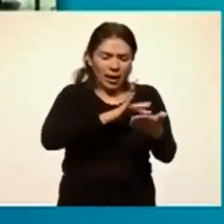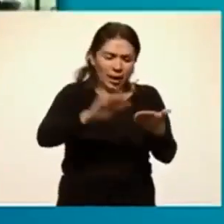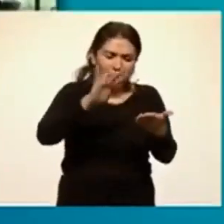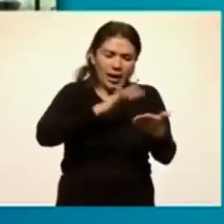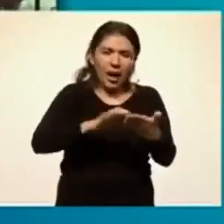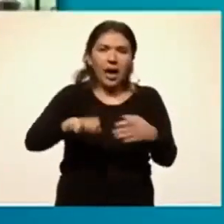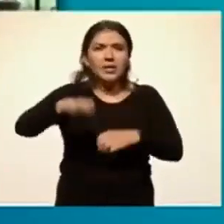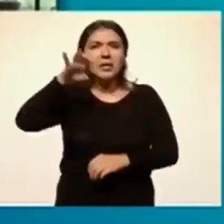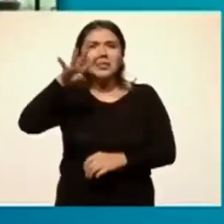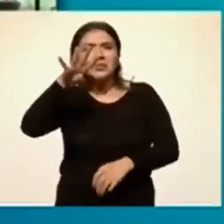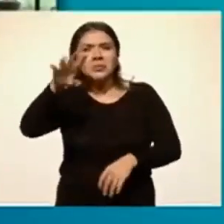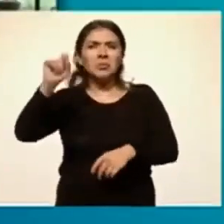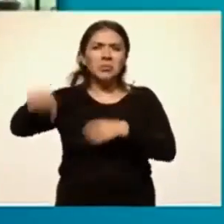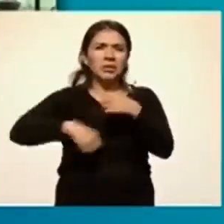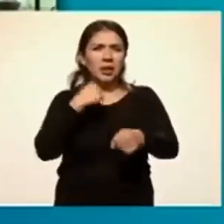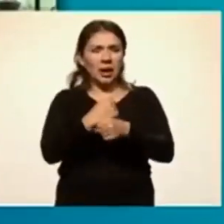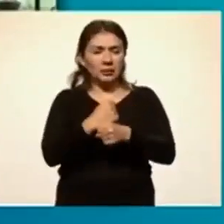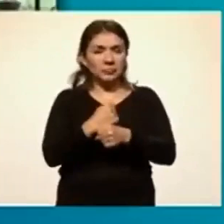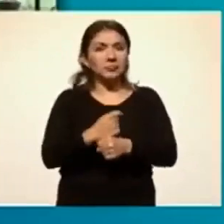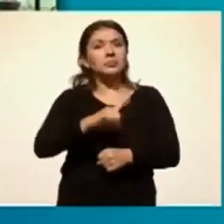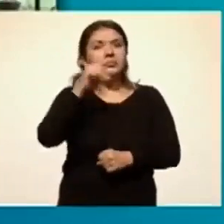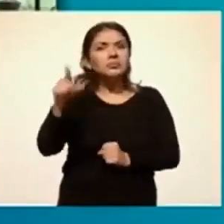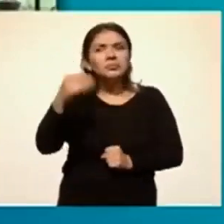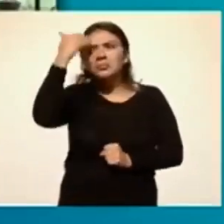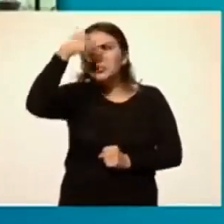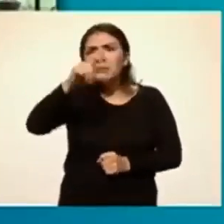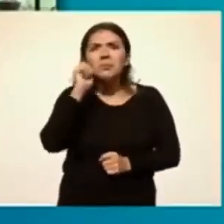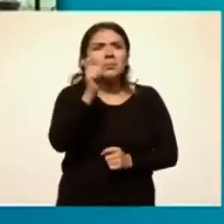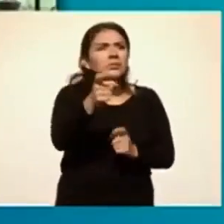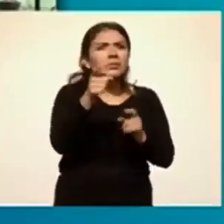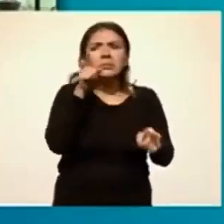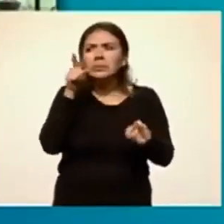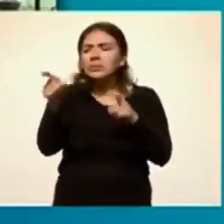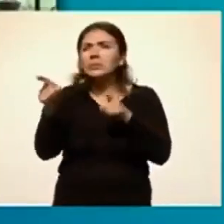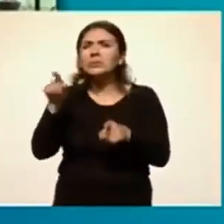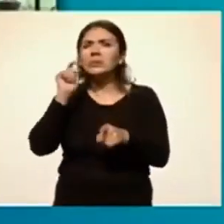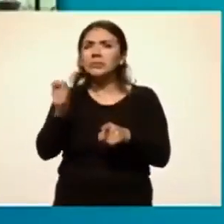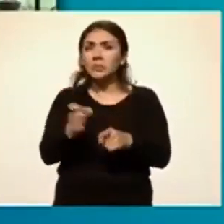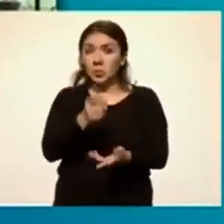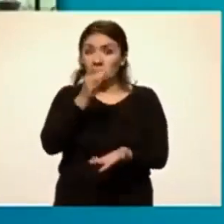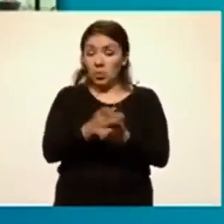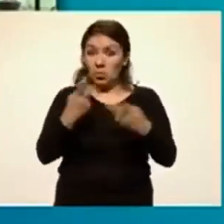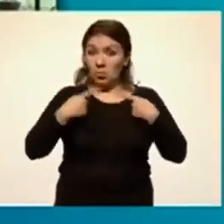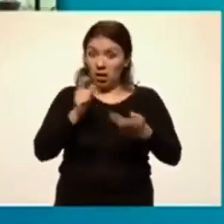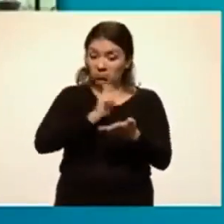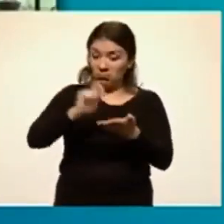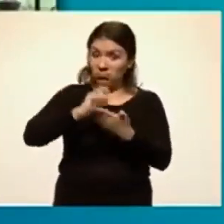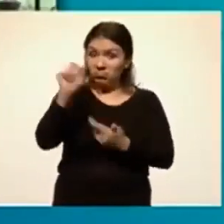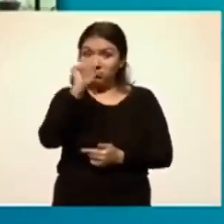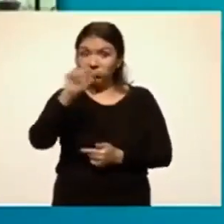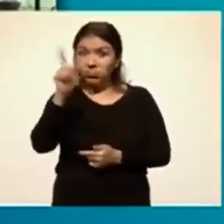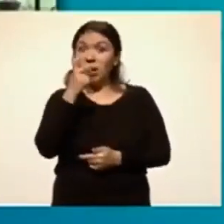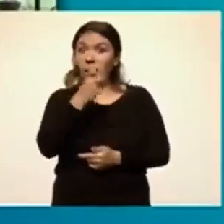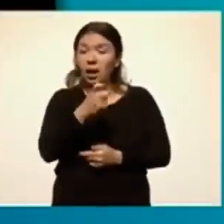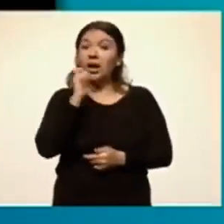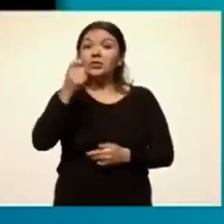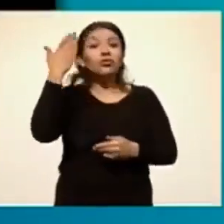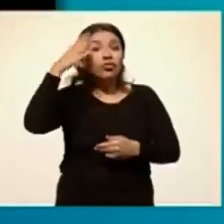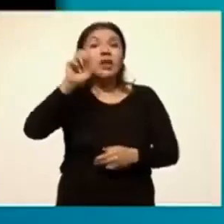a los 19 o 20 años y empezar a saber que no nada más era un gran escritor, sino que había sido